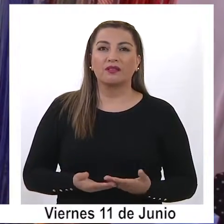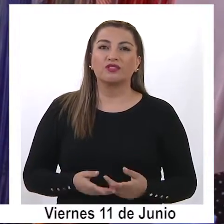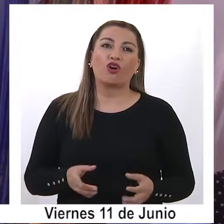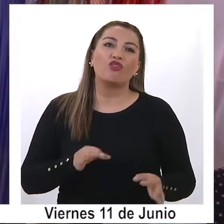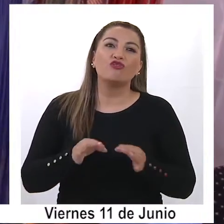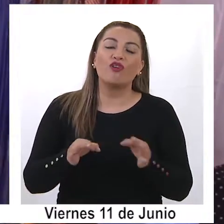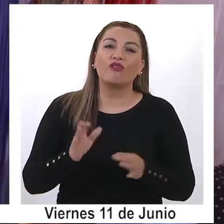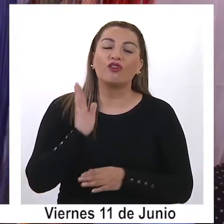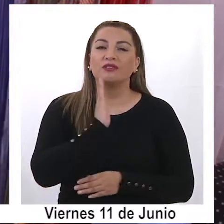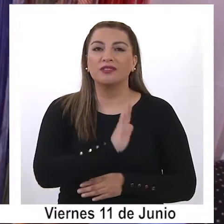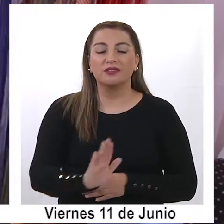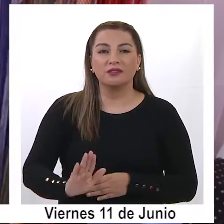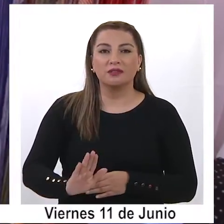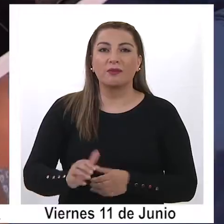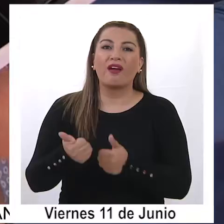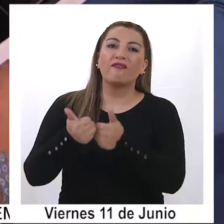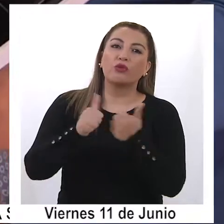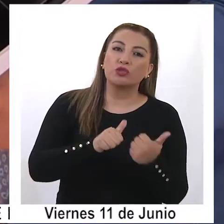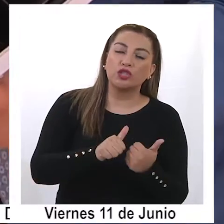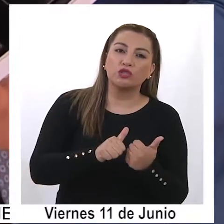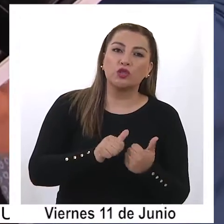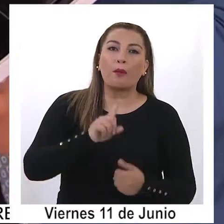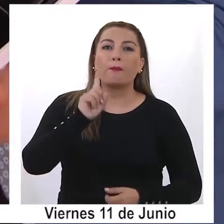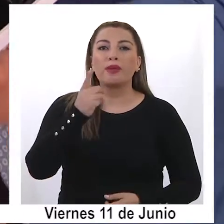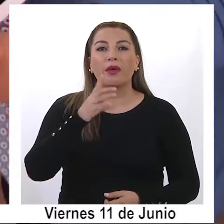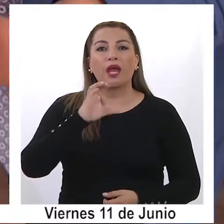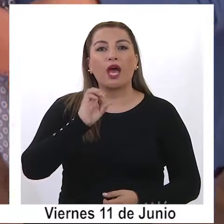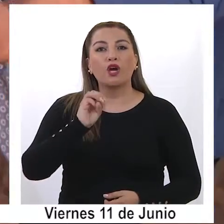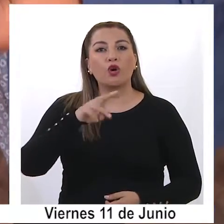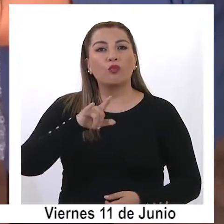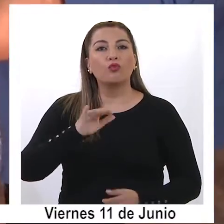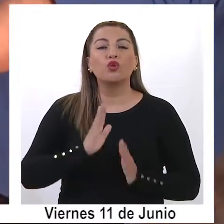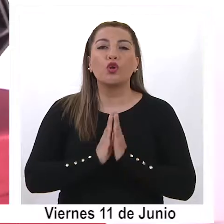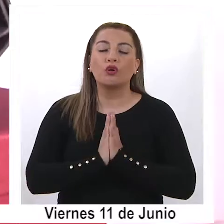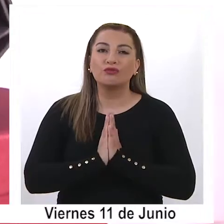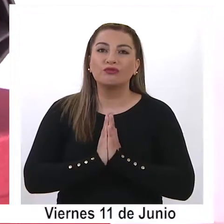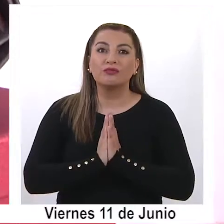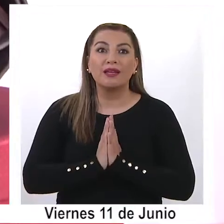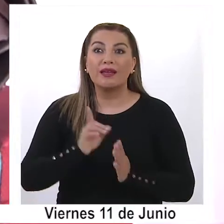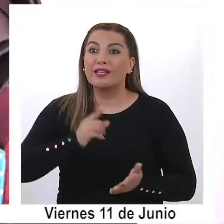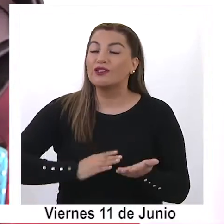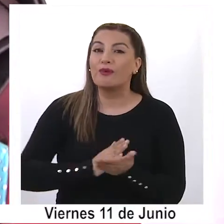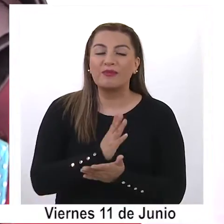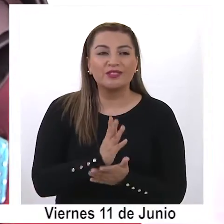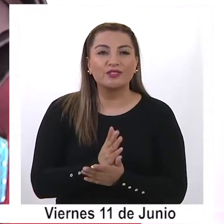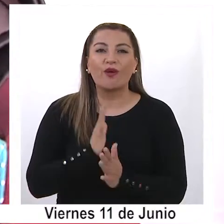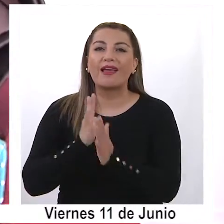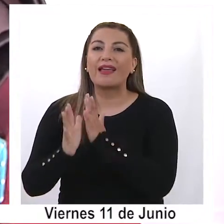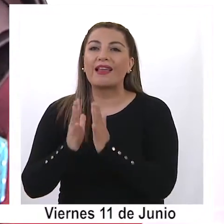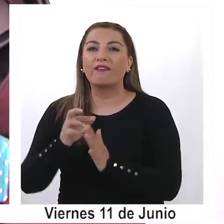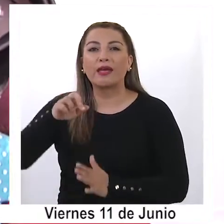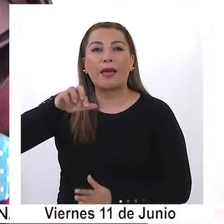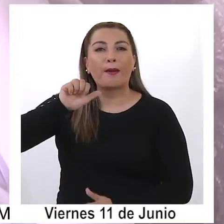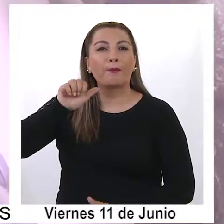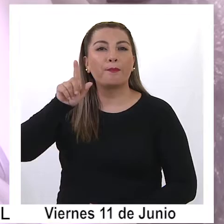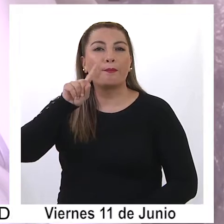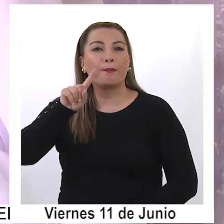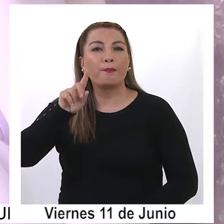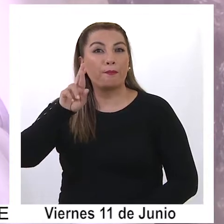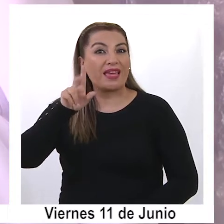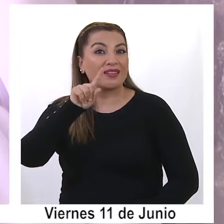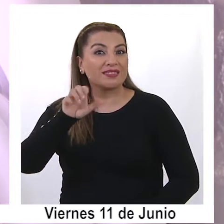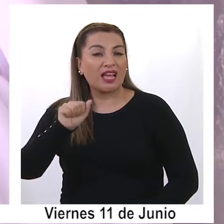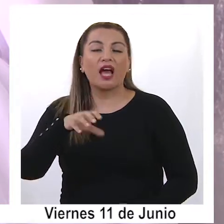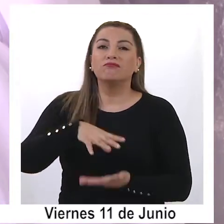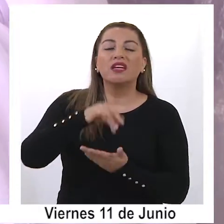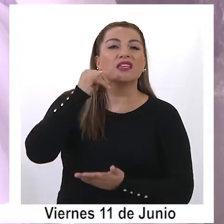chicos, que le llamo yo todo lo que es ropa de bautizo, primera comunión y todo lo que es accesorio de novio. Sus inicios fueron en la Feria Persa de Iquique, ubicada en